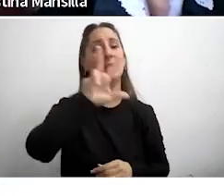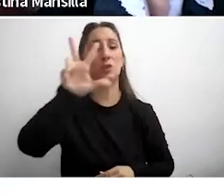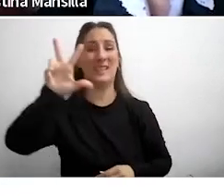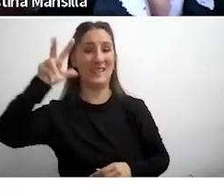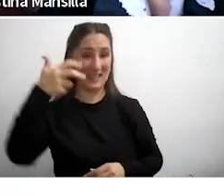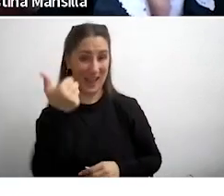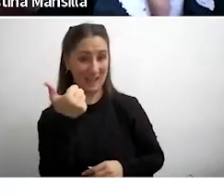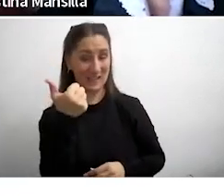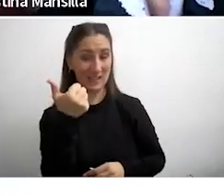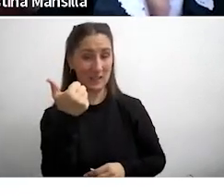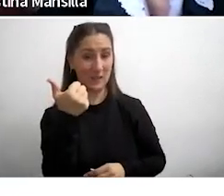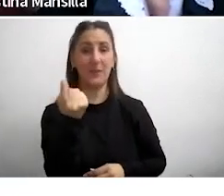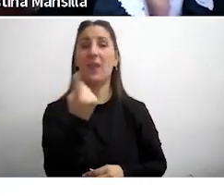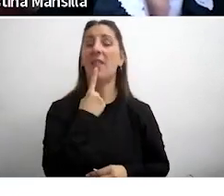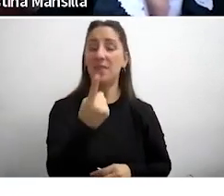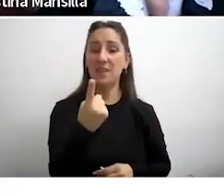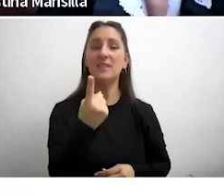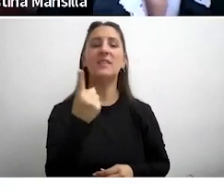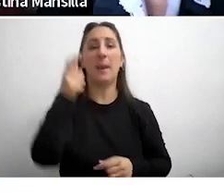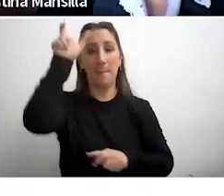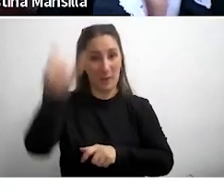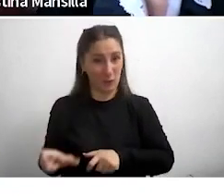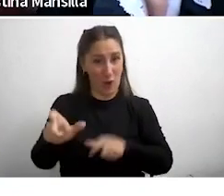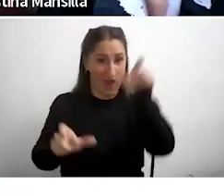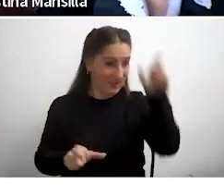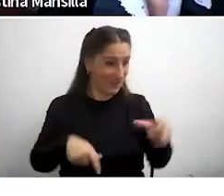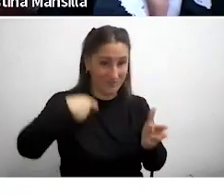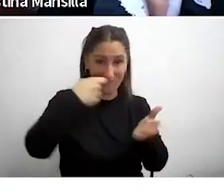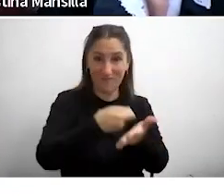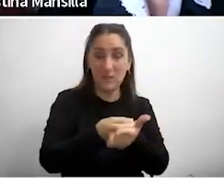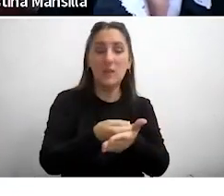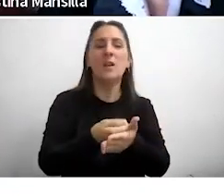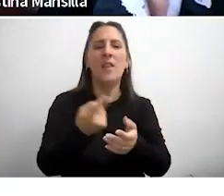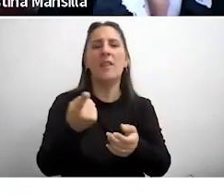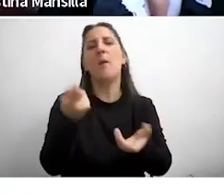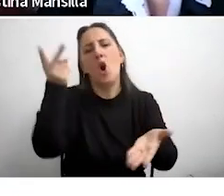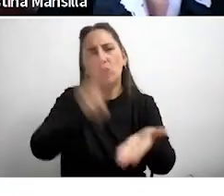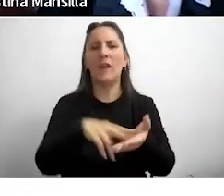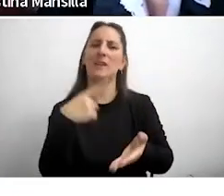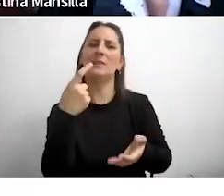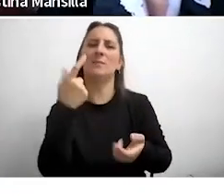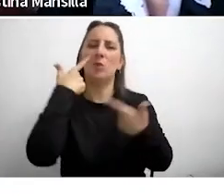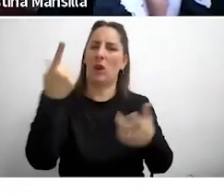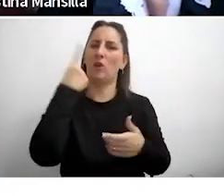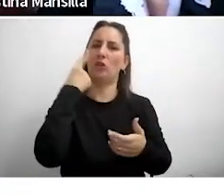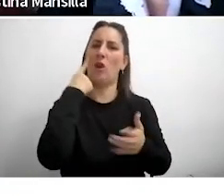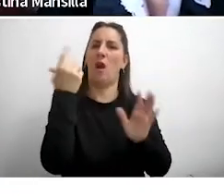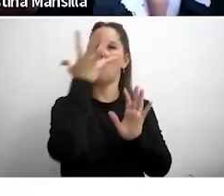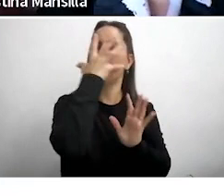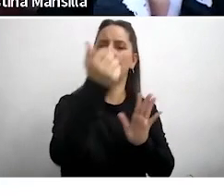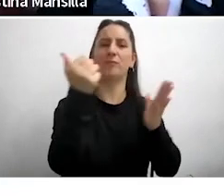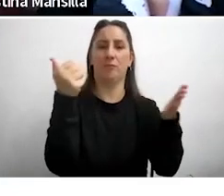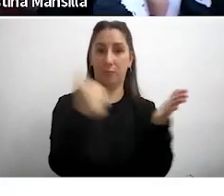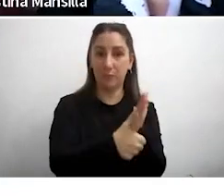5336 establece que los contribuyentes tendrán que validar sus datos biométricos y se ha publicado un